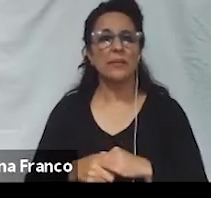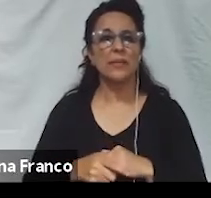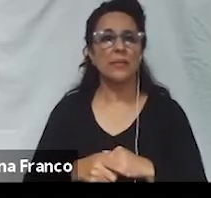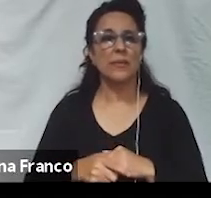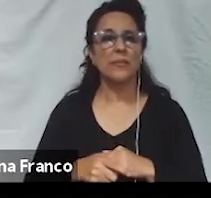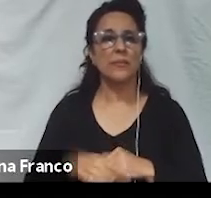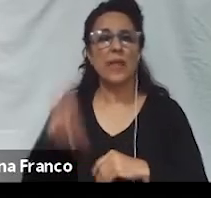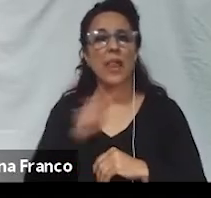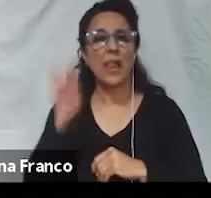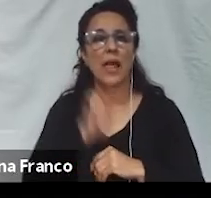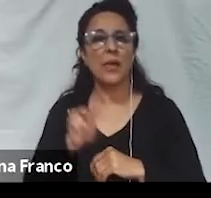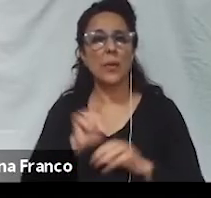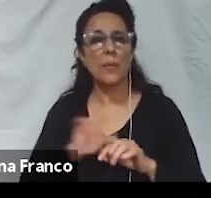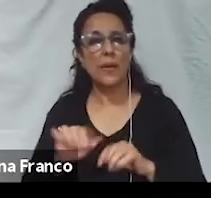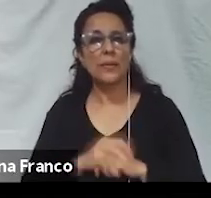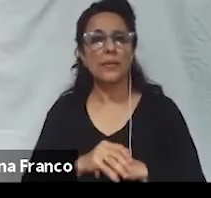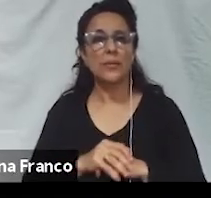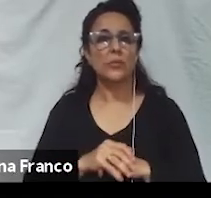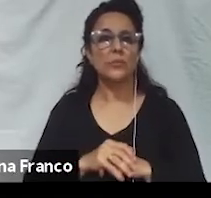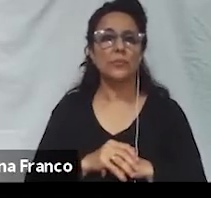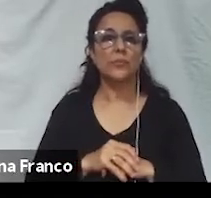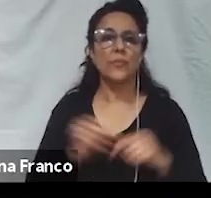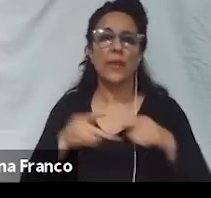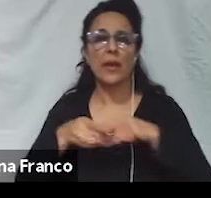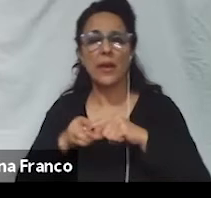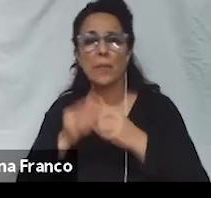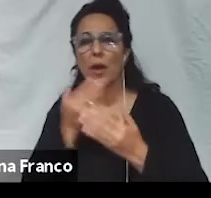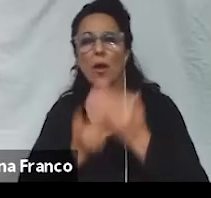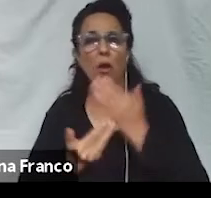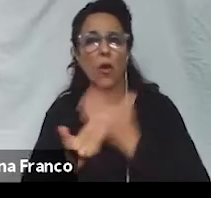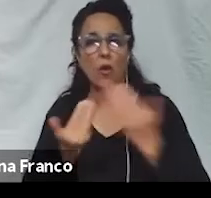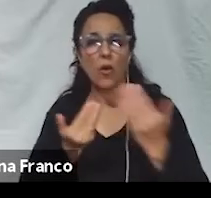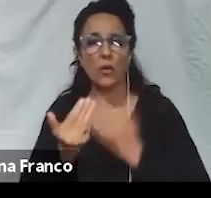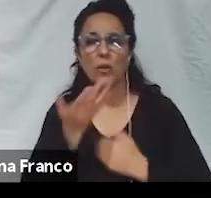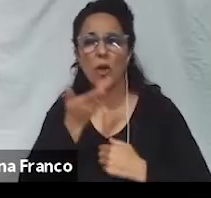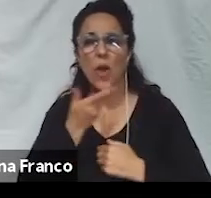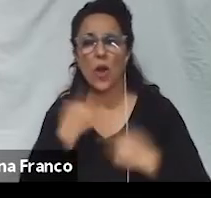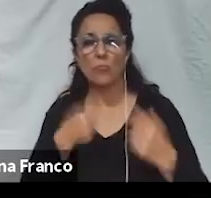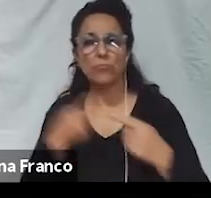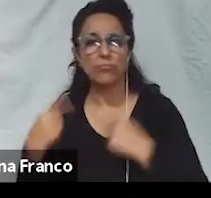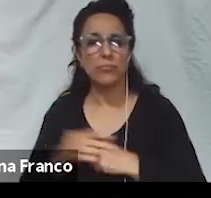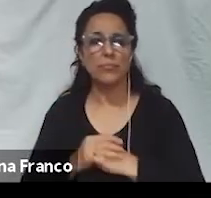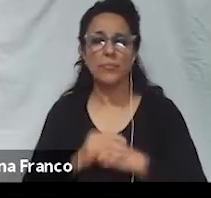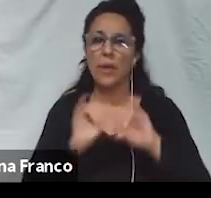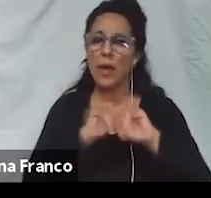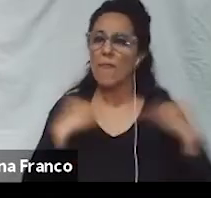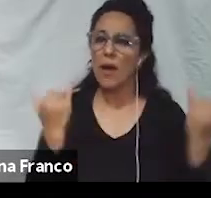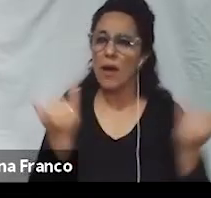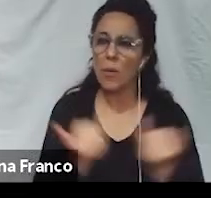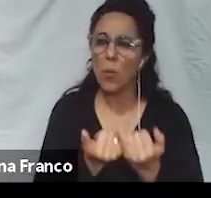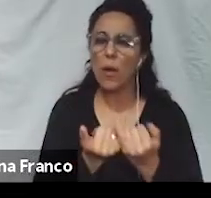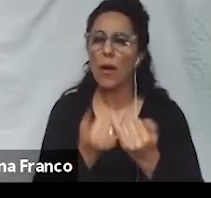de pantalla, la navegación con teclado, la herramienta Color Contrast Analyzer, que es una herramienta muy útil